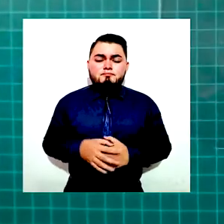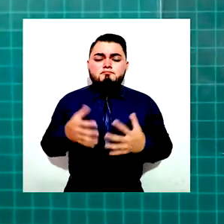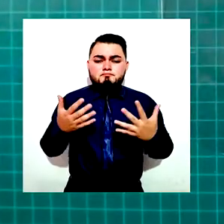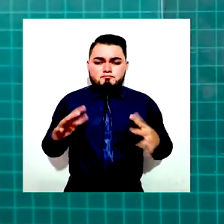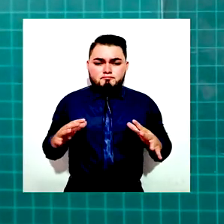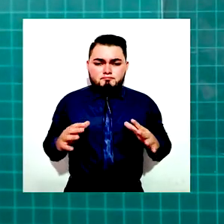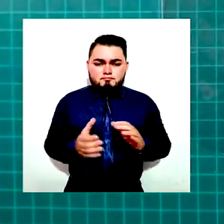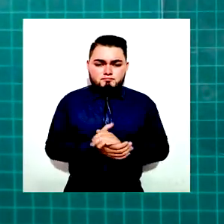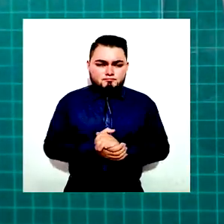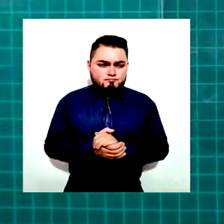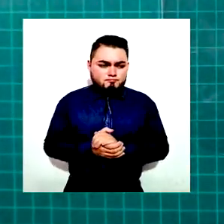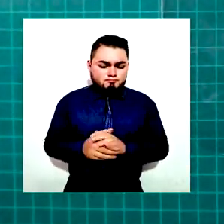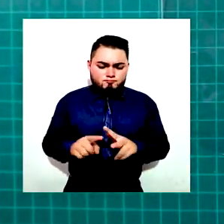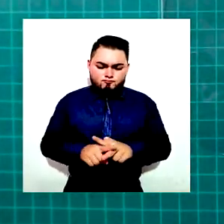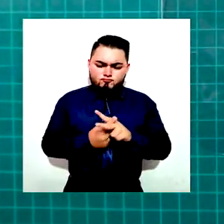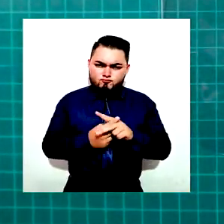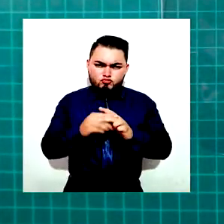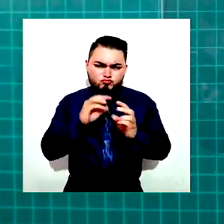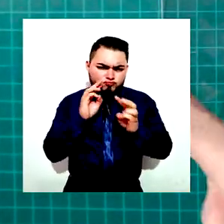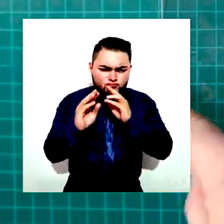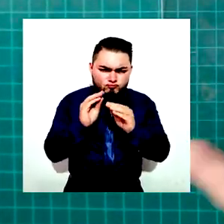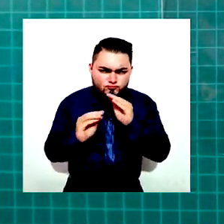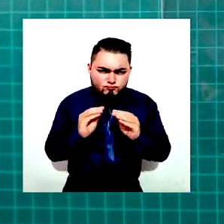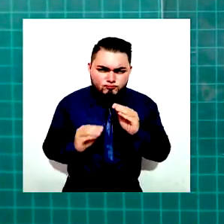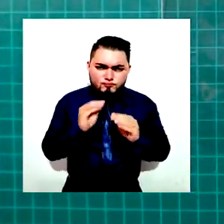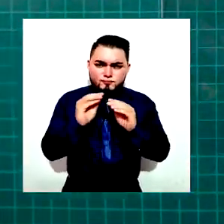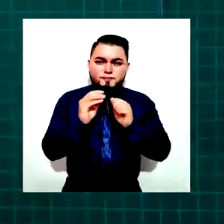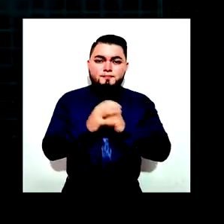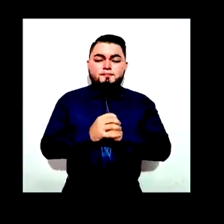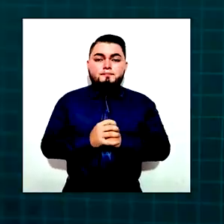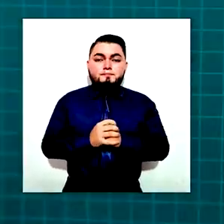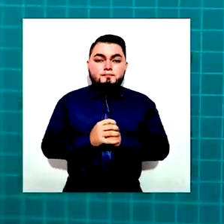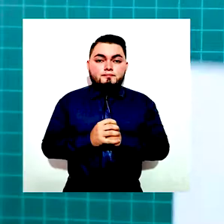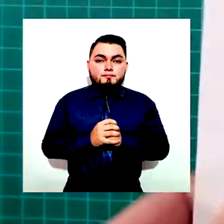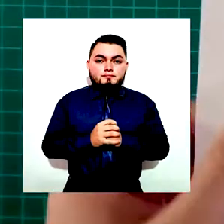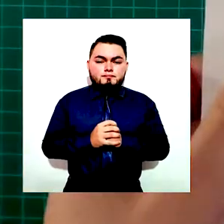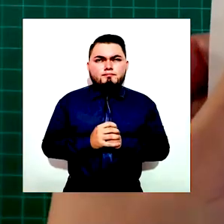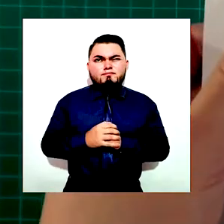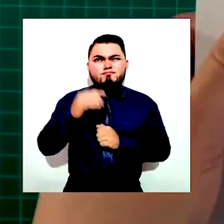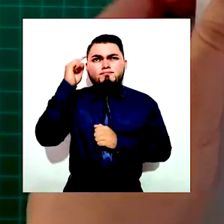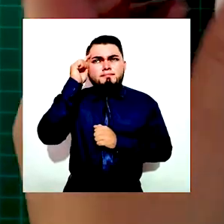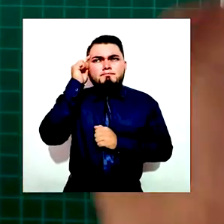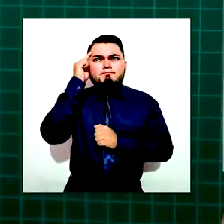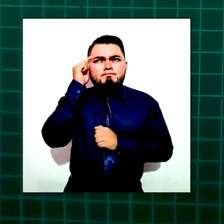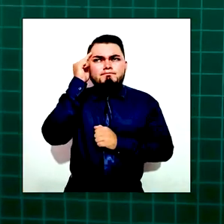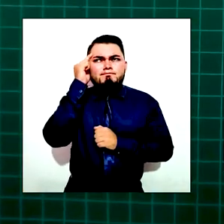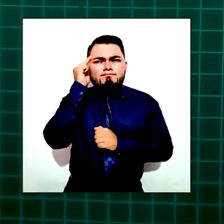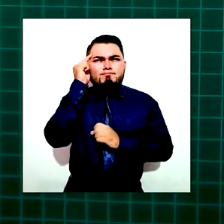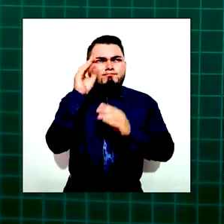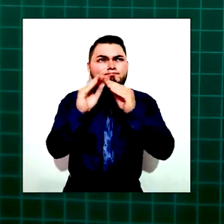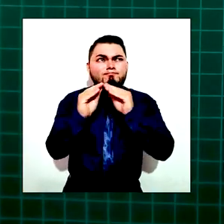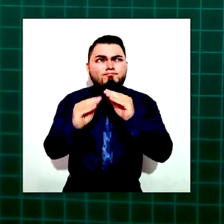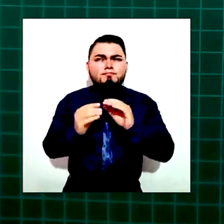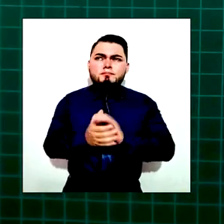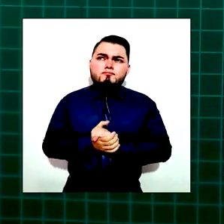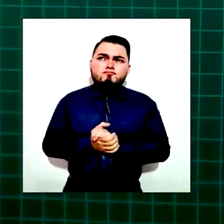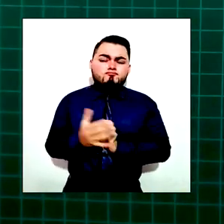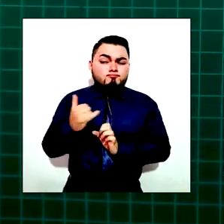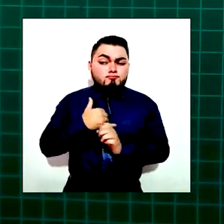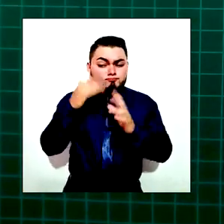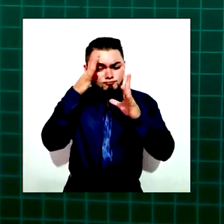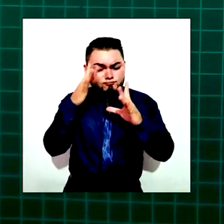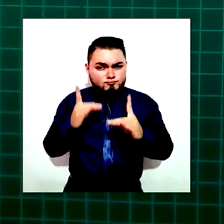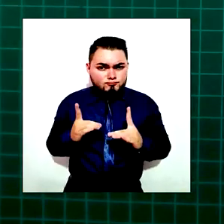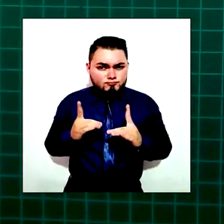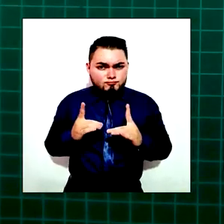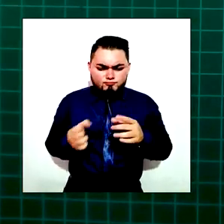Ya tenemos las piezas y podemos comenzar a decorar antes de armar. Para eso, debes tener en mente el diseño que deseas imprimir. Yo